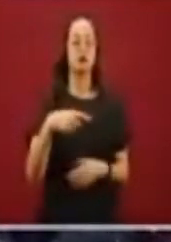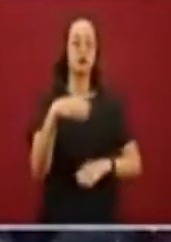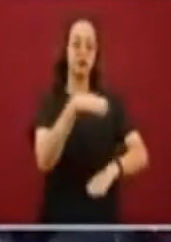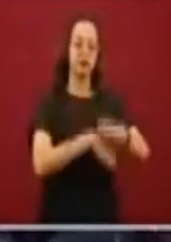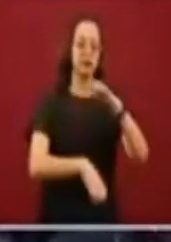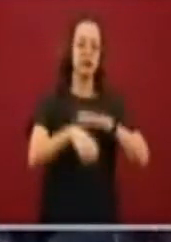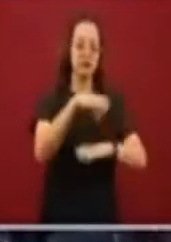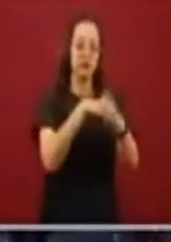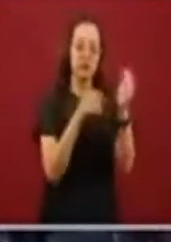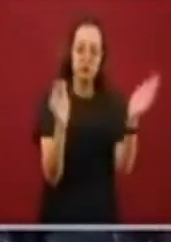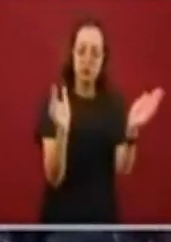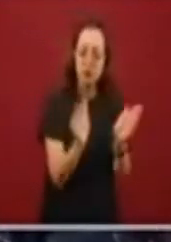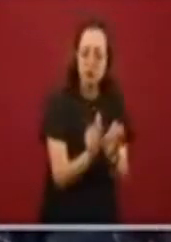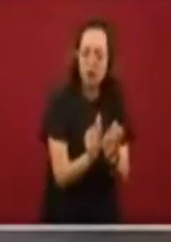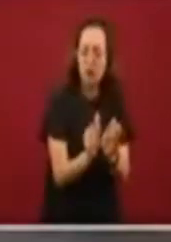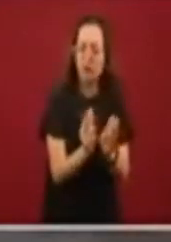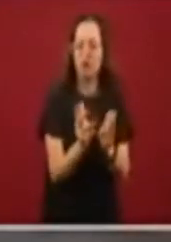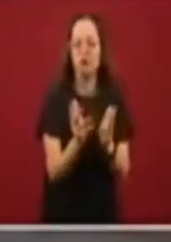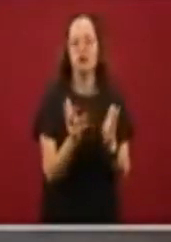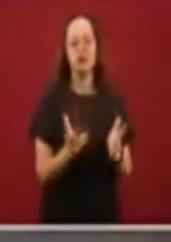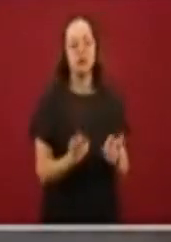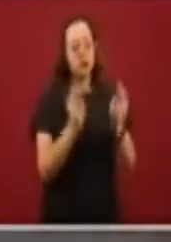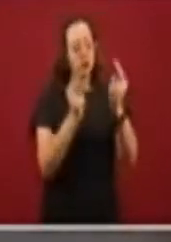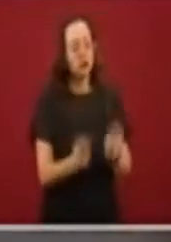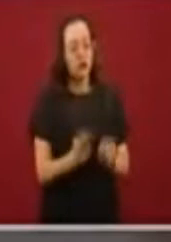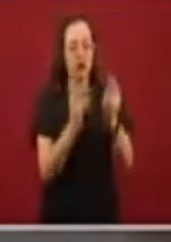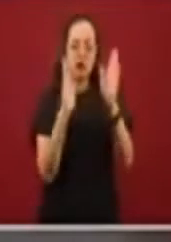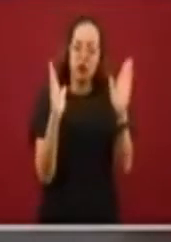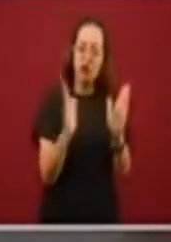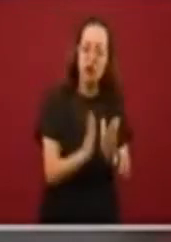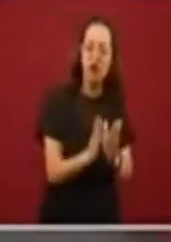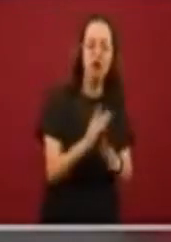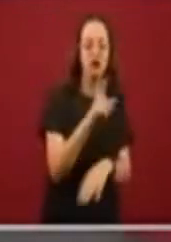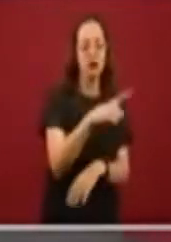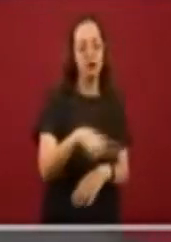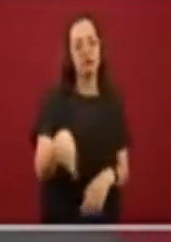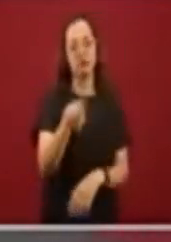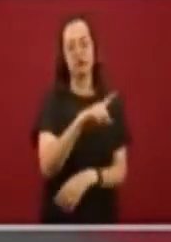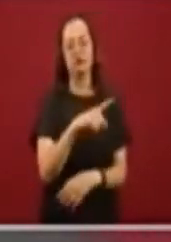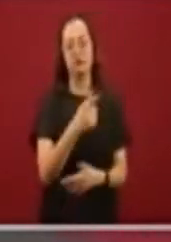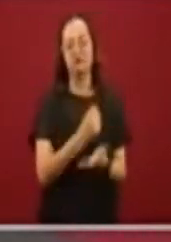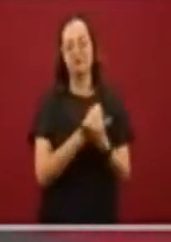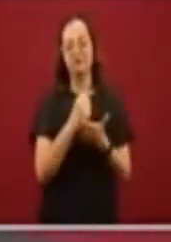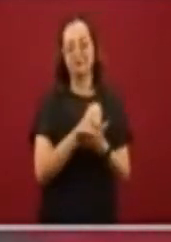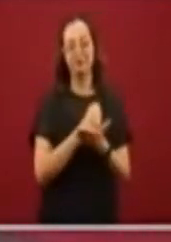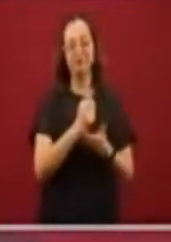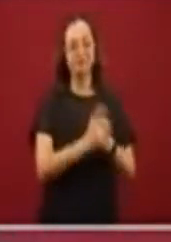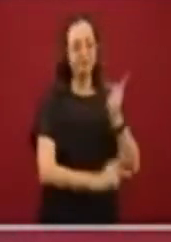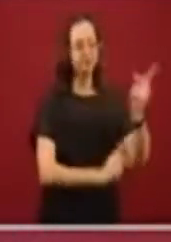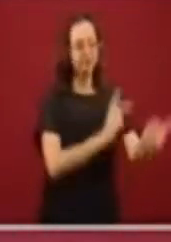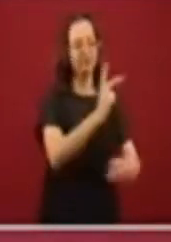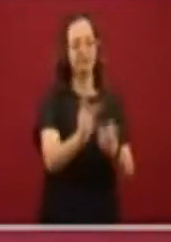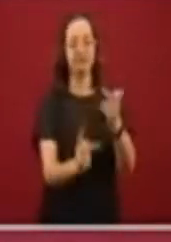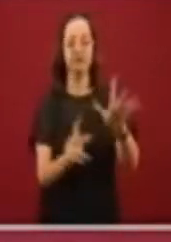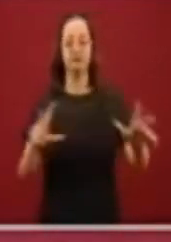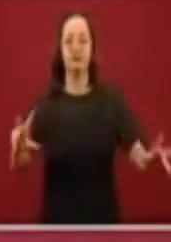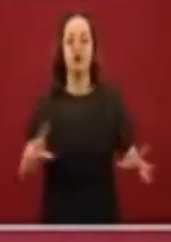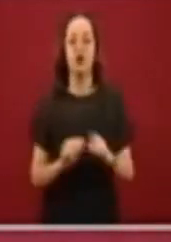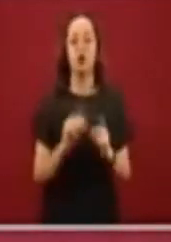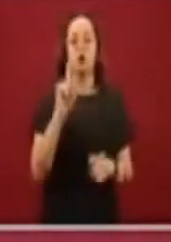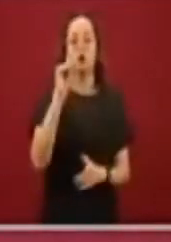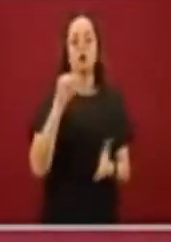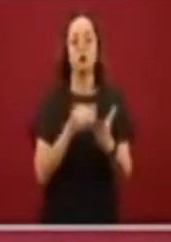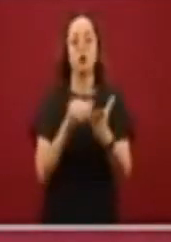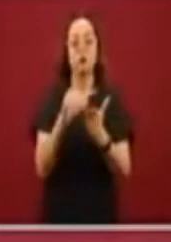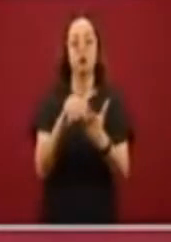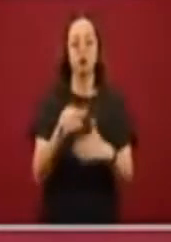empresa, a los pequeños negocios, un millón de créditos